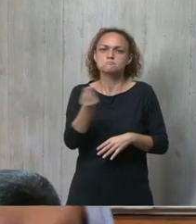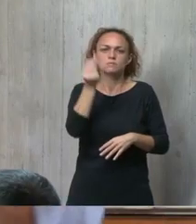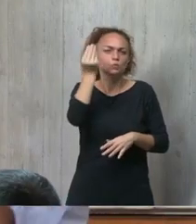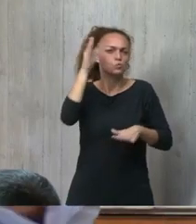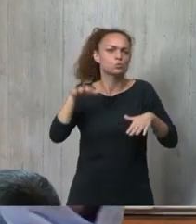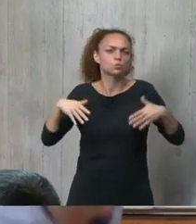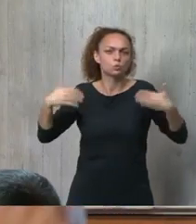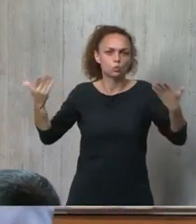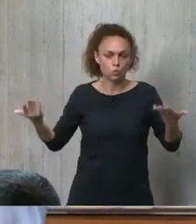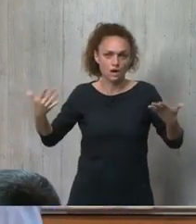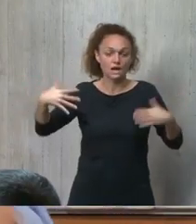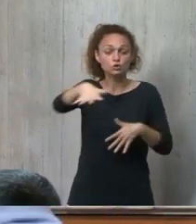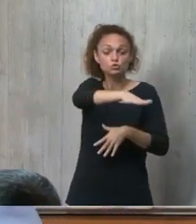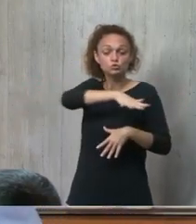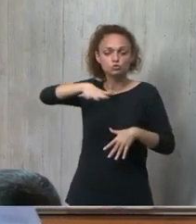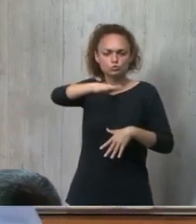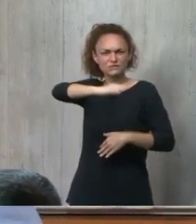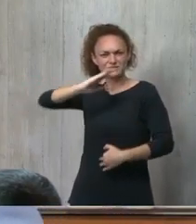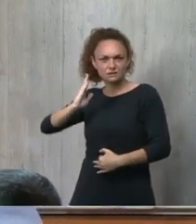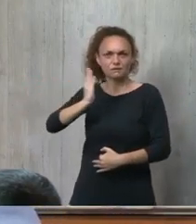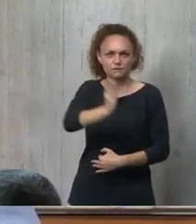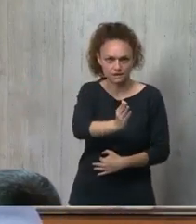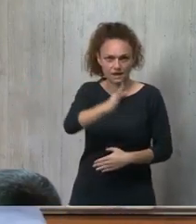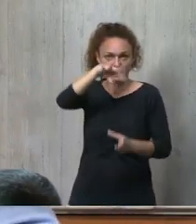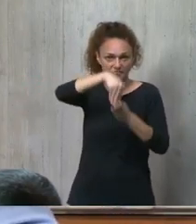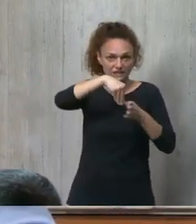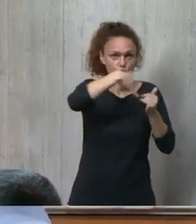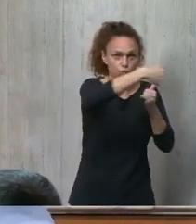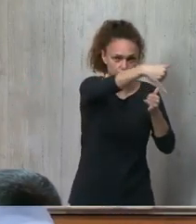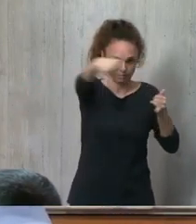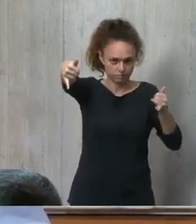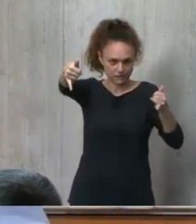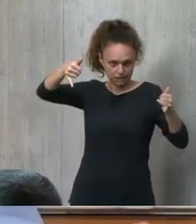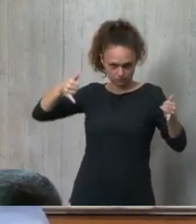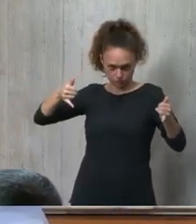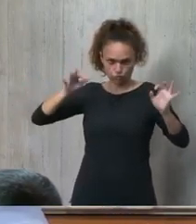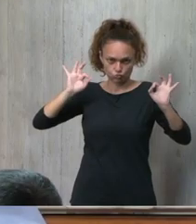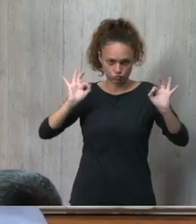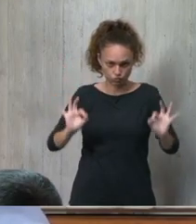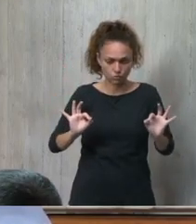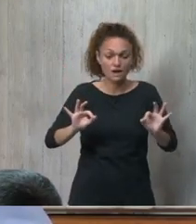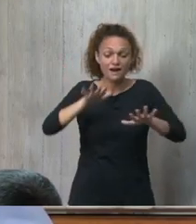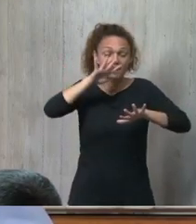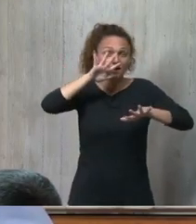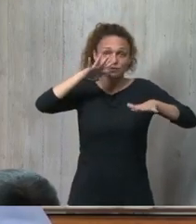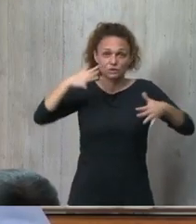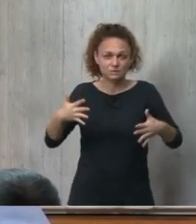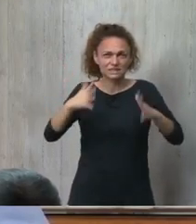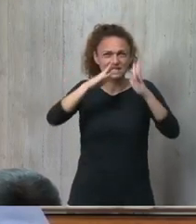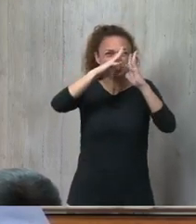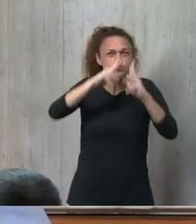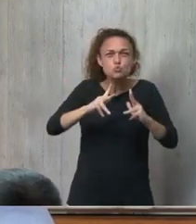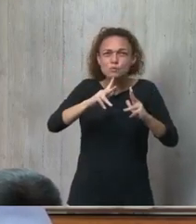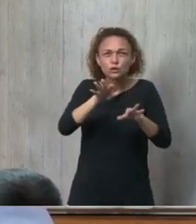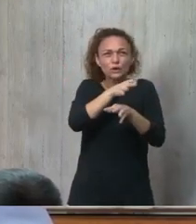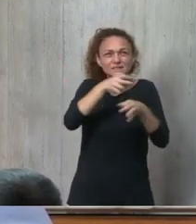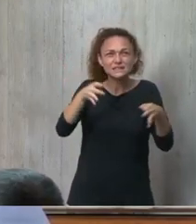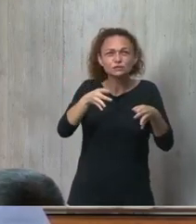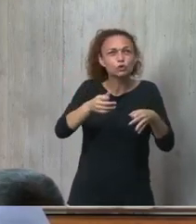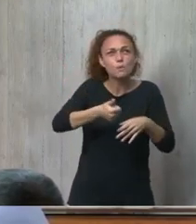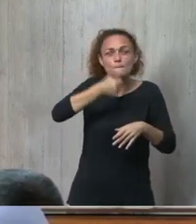de la superficie comprendida dentro del perímetro y también del propio perímetro. En este momento la cifra más exacta se aproxima a